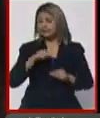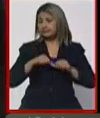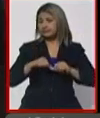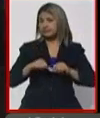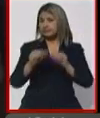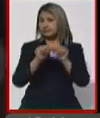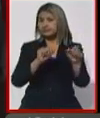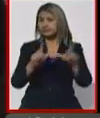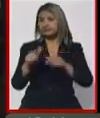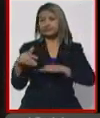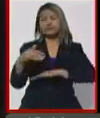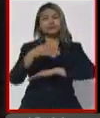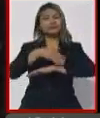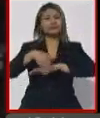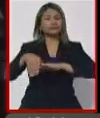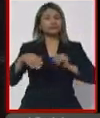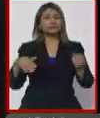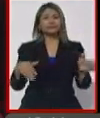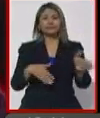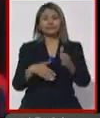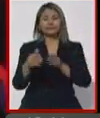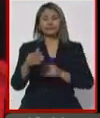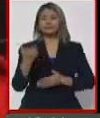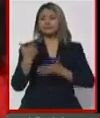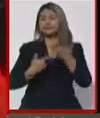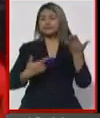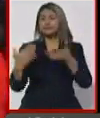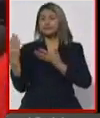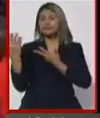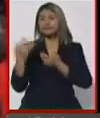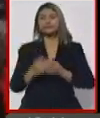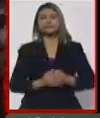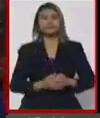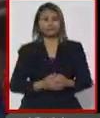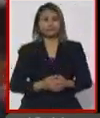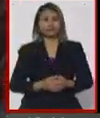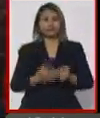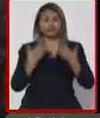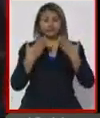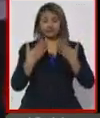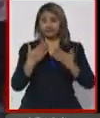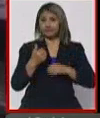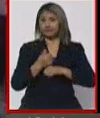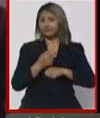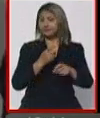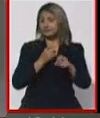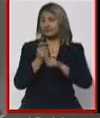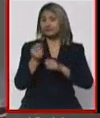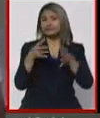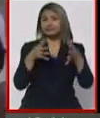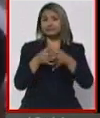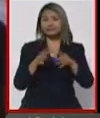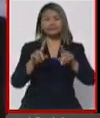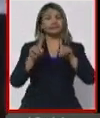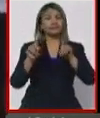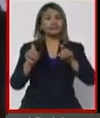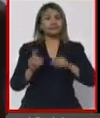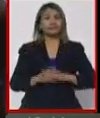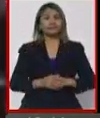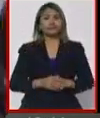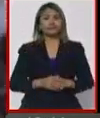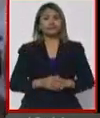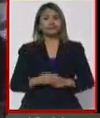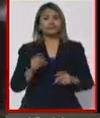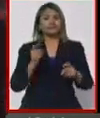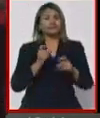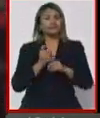hasta que se habilite la vía? Sí, tenemos que esperar nomás. ¿Qué más vamos a hacer? Bueno, muchísimas gracias. ¿Usted también, señora, perjudicada por este bloqueo? Sí,